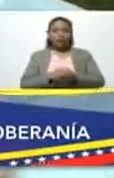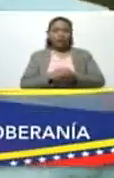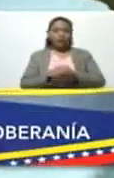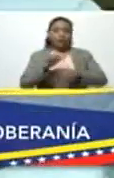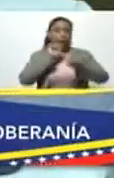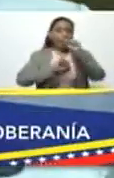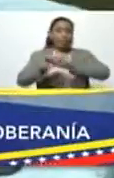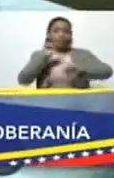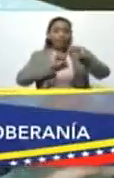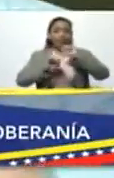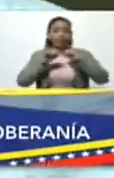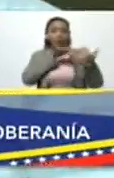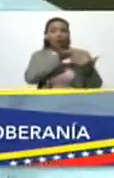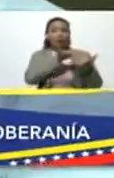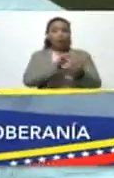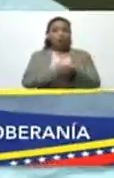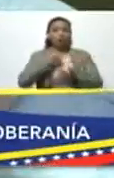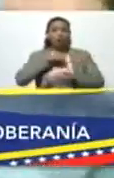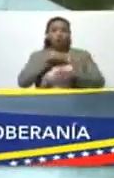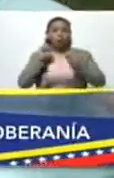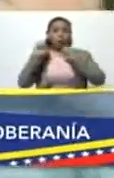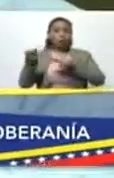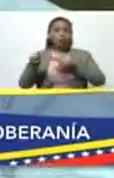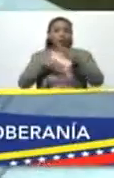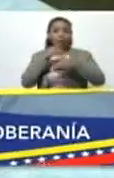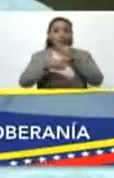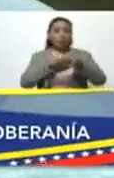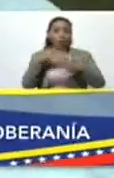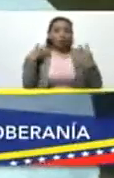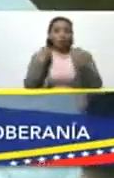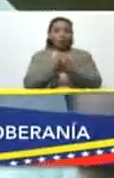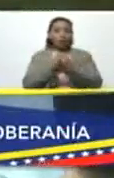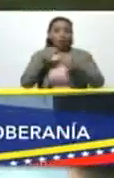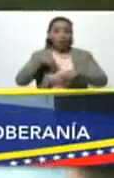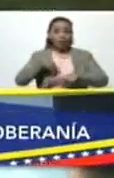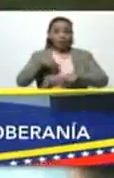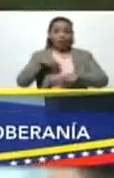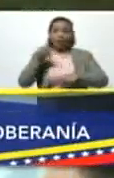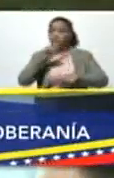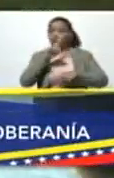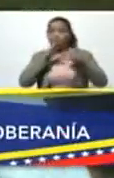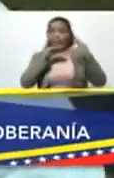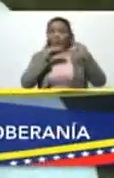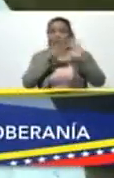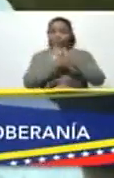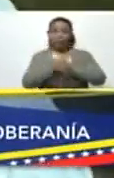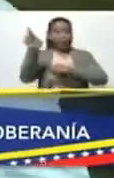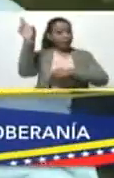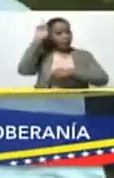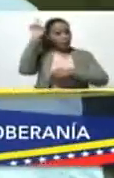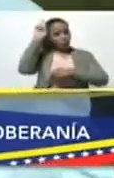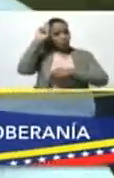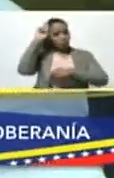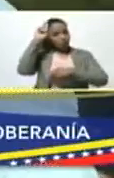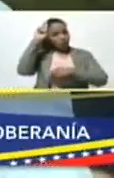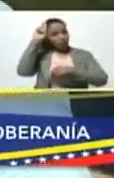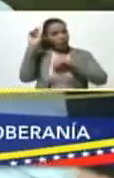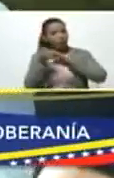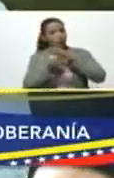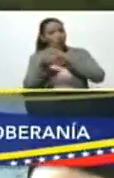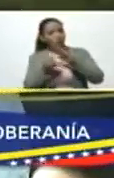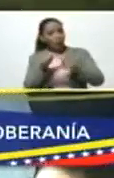En una oportunidad hicimos un encuentro acá con los compañeros de línea y del IBI que no se hablaban, pues bueno, razones institucionales,